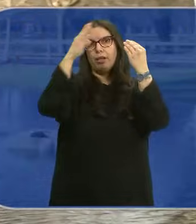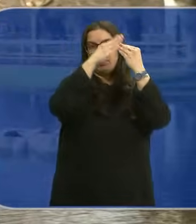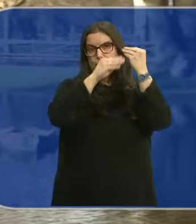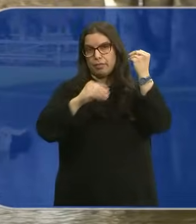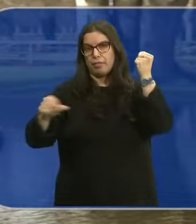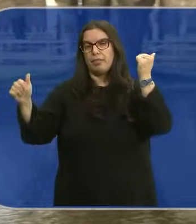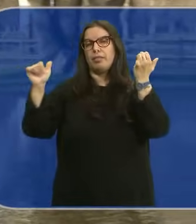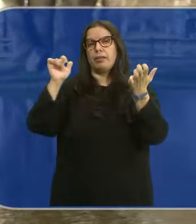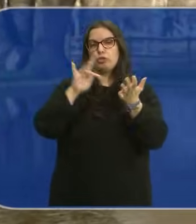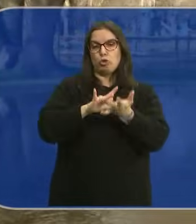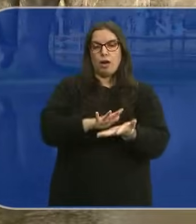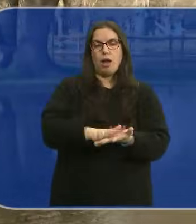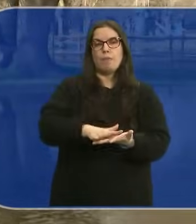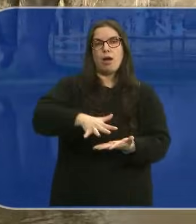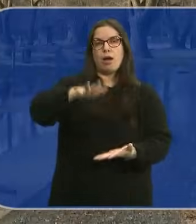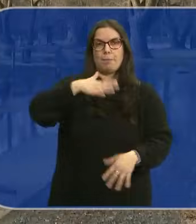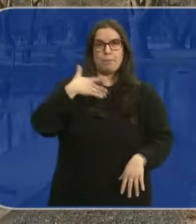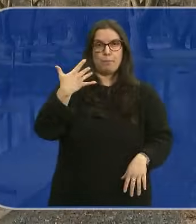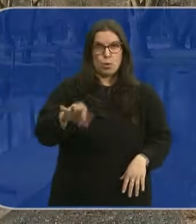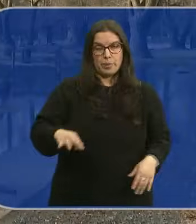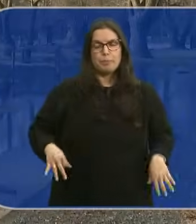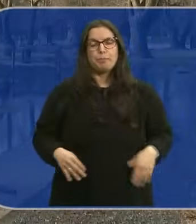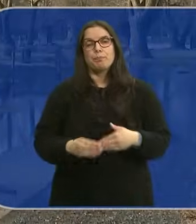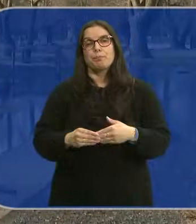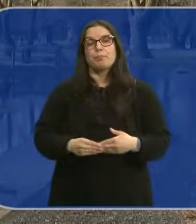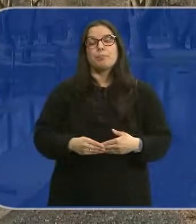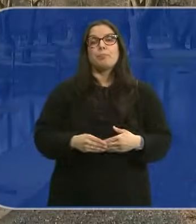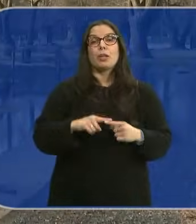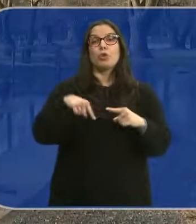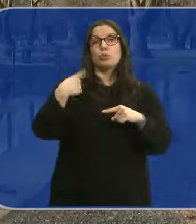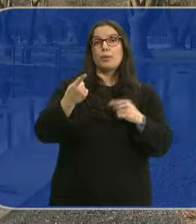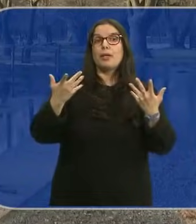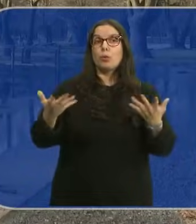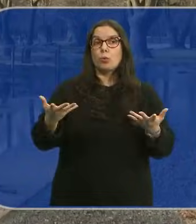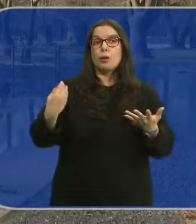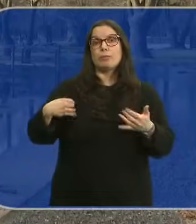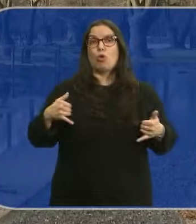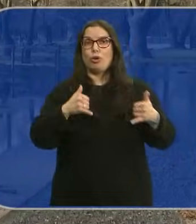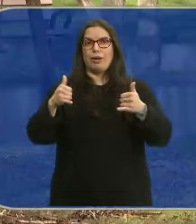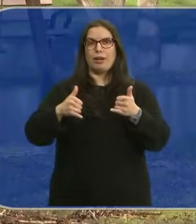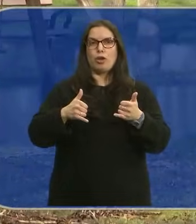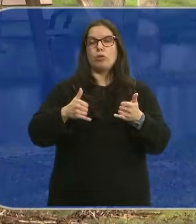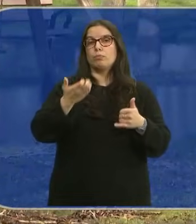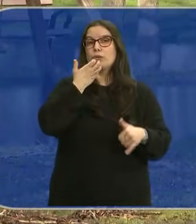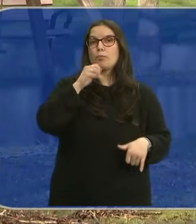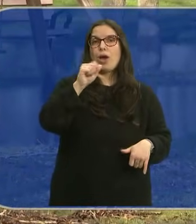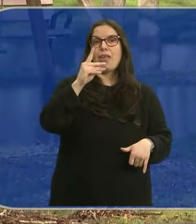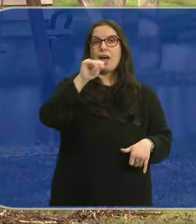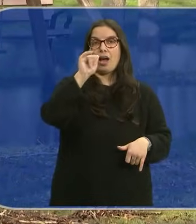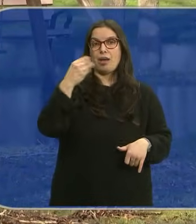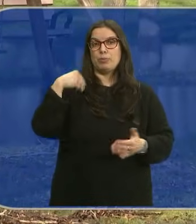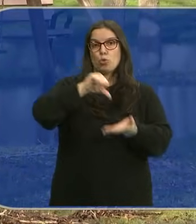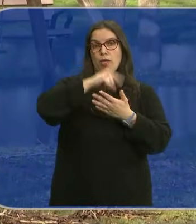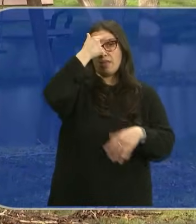este fenómeno incremente su posibilidad. Además, el deshielo ocasiona también una crecida de los ríos como el Adaja a su paso por